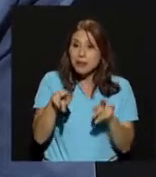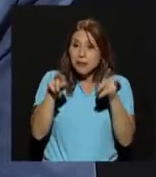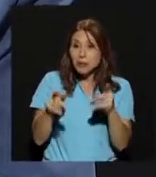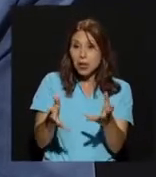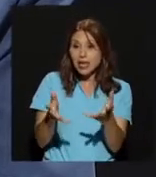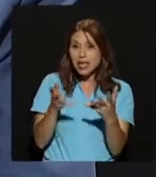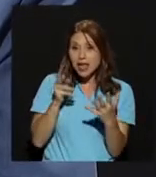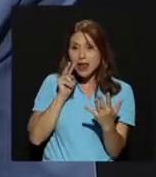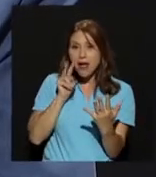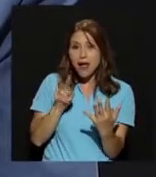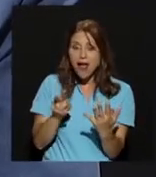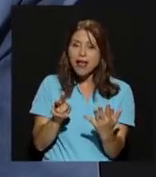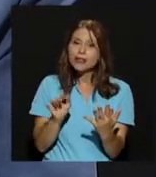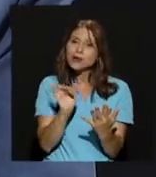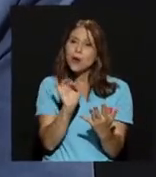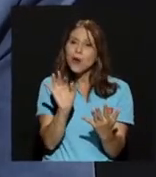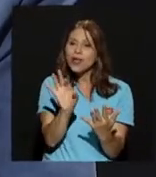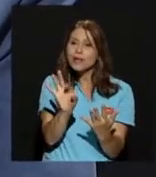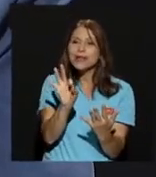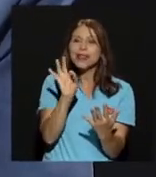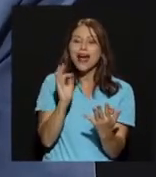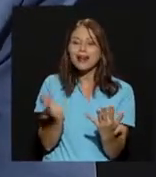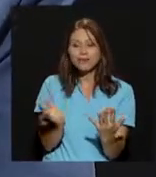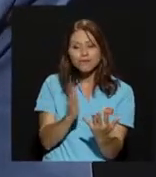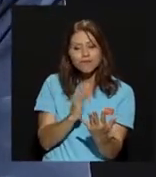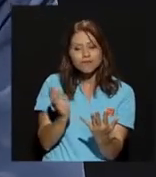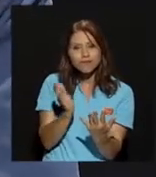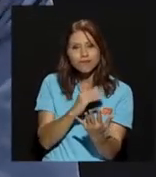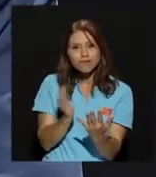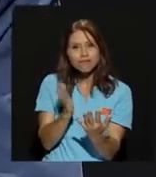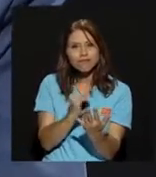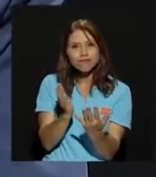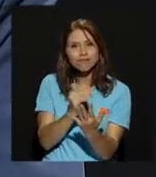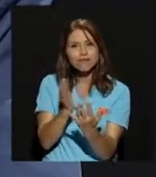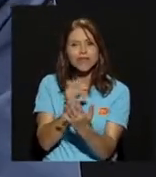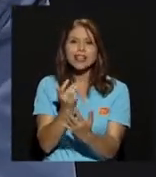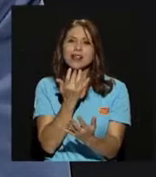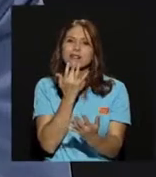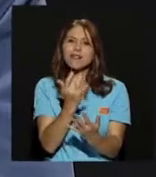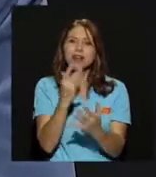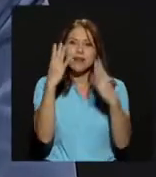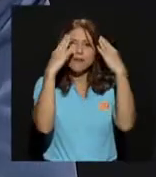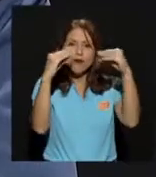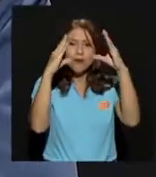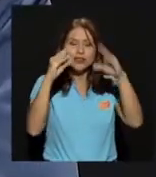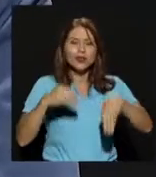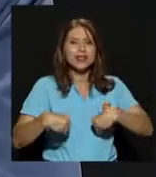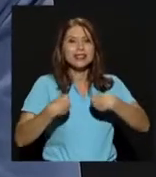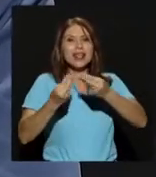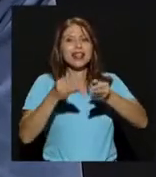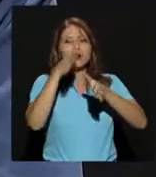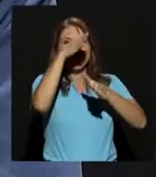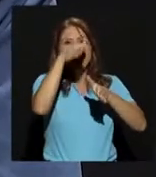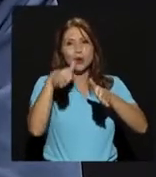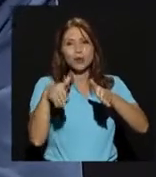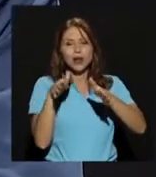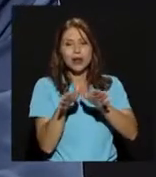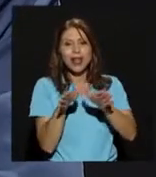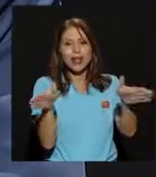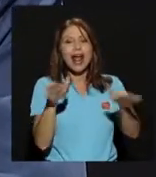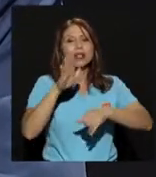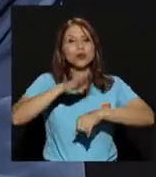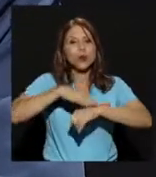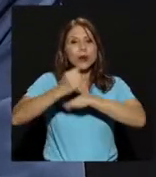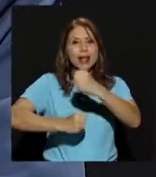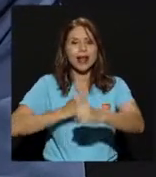a que se consuma en esta rica información que está suministrando la contraloría general sobre el año